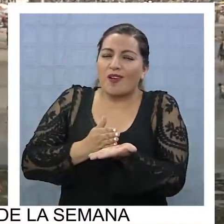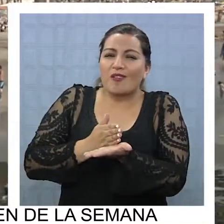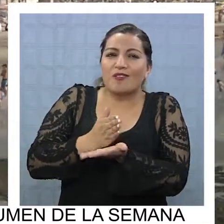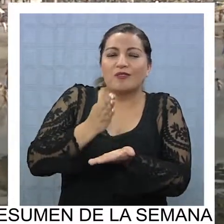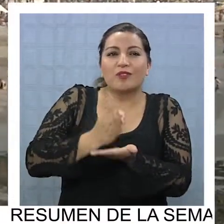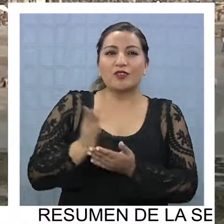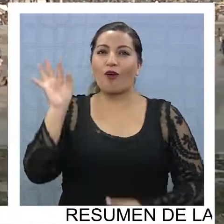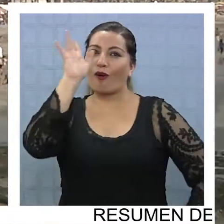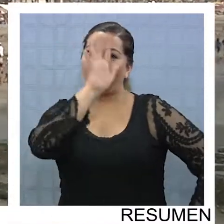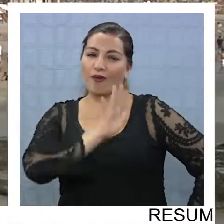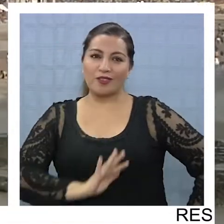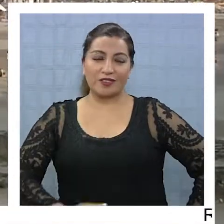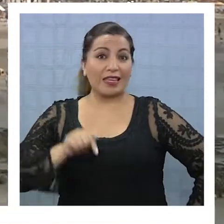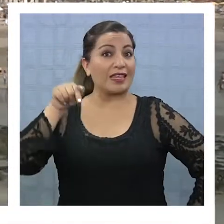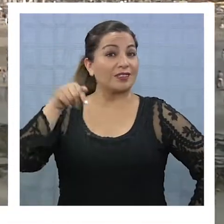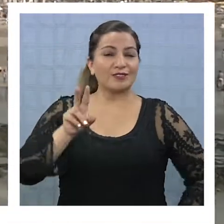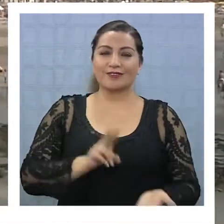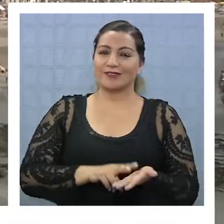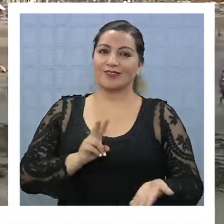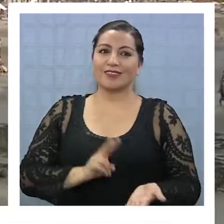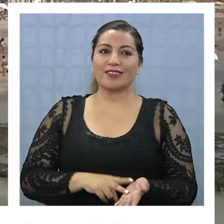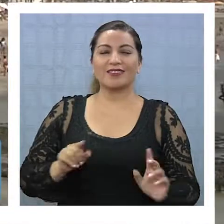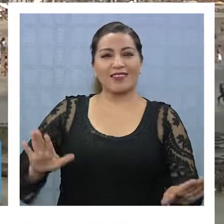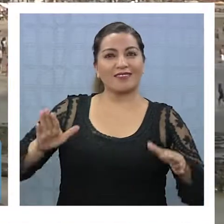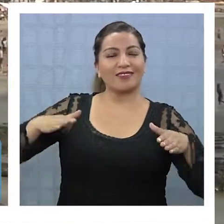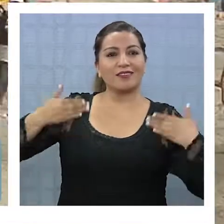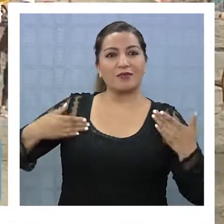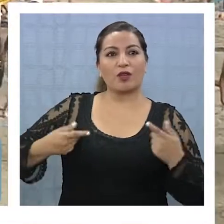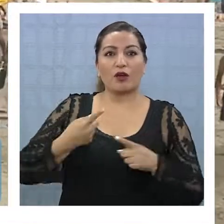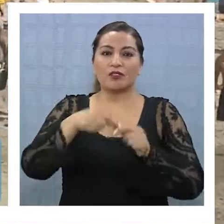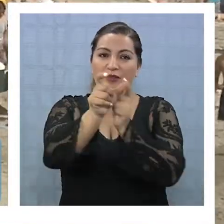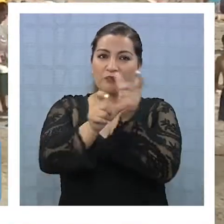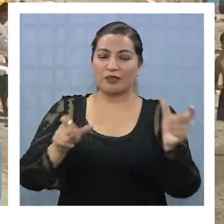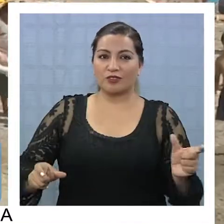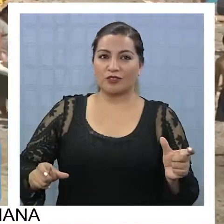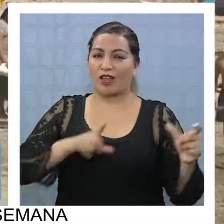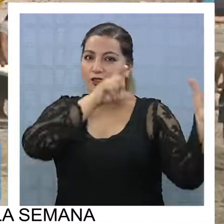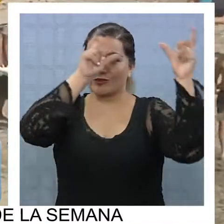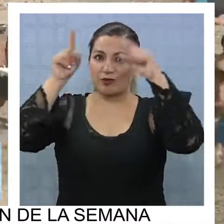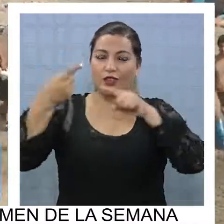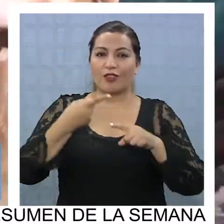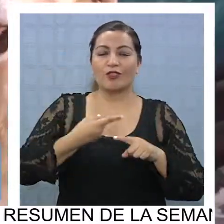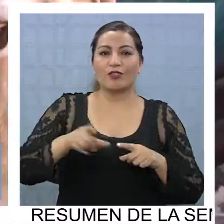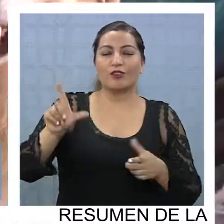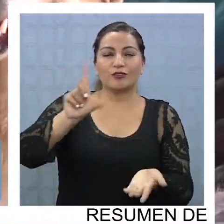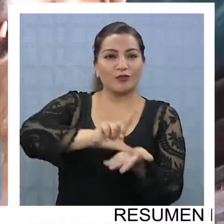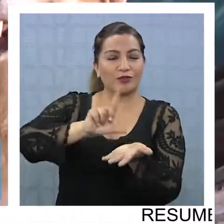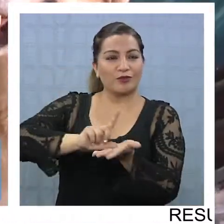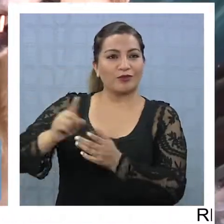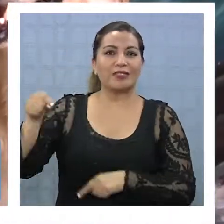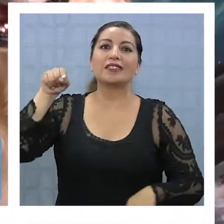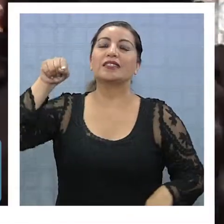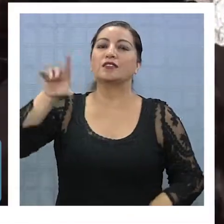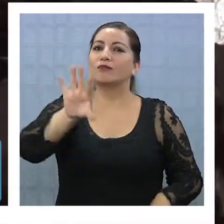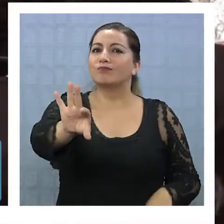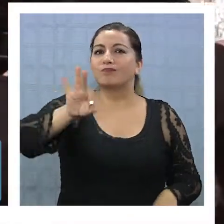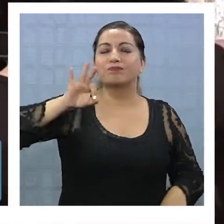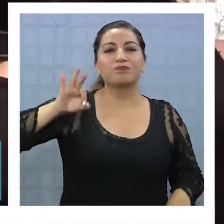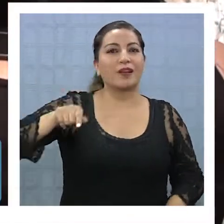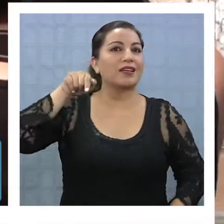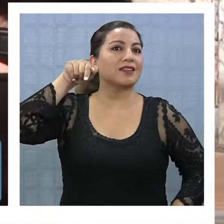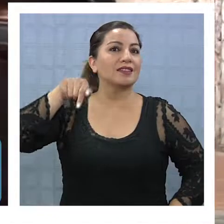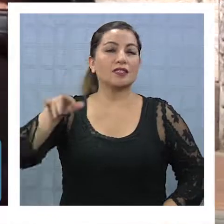El verano recién comienza, con todo su colorido. Y eso sin duda será motivación para otros visitantes y turistas de otras latitudes.